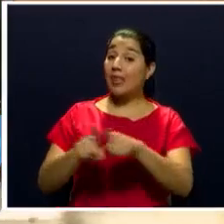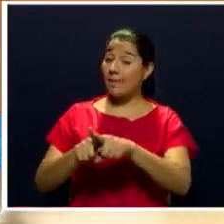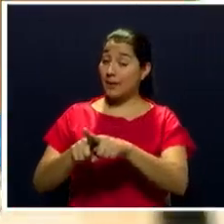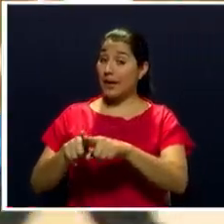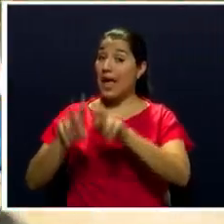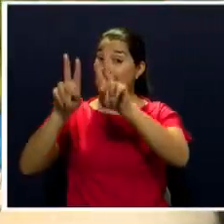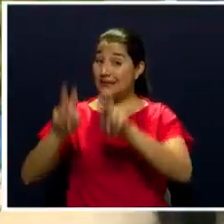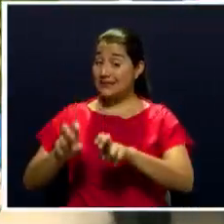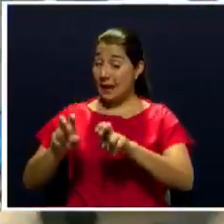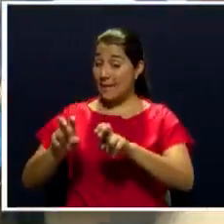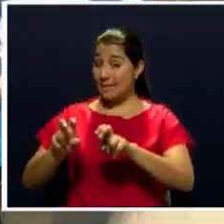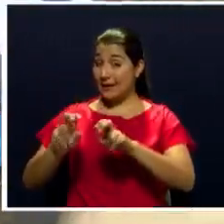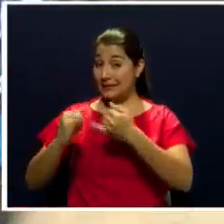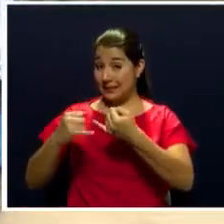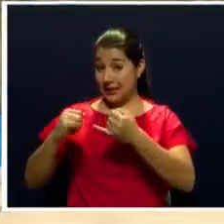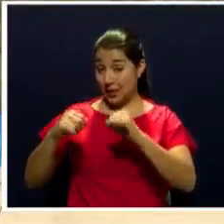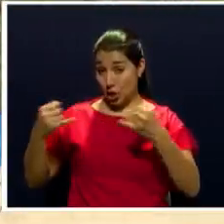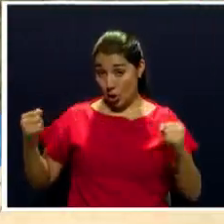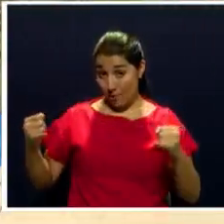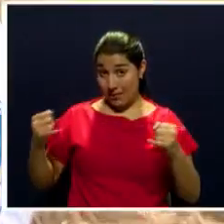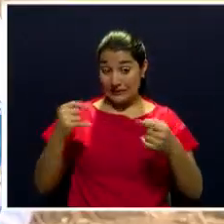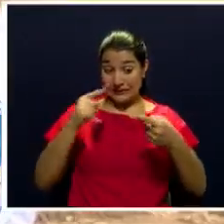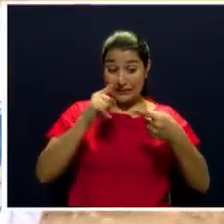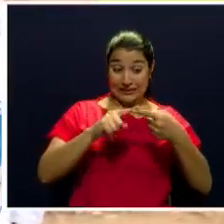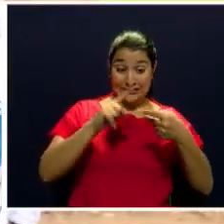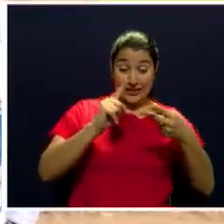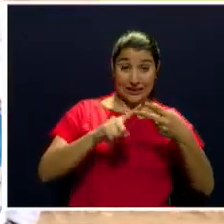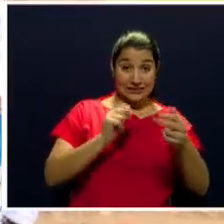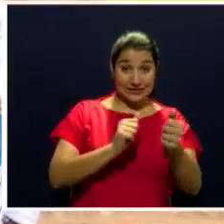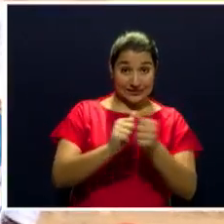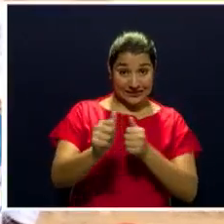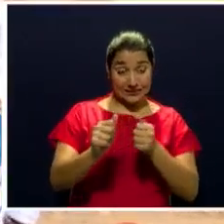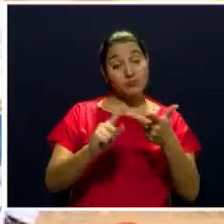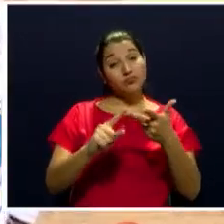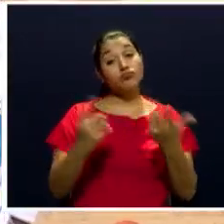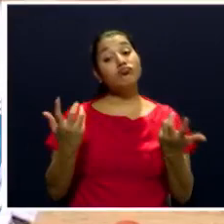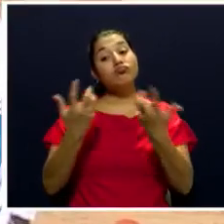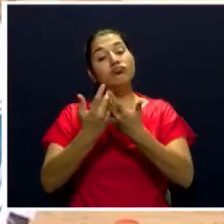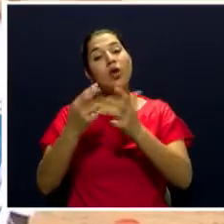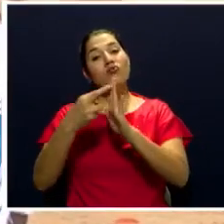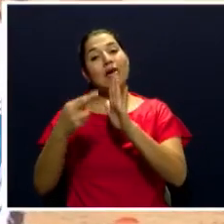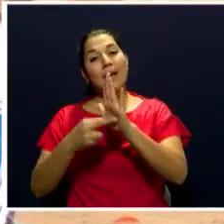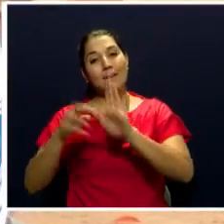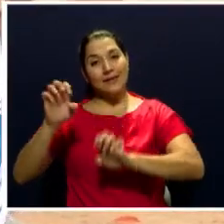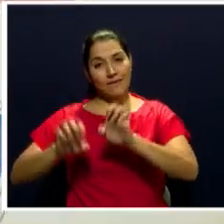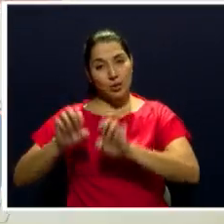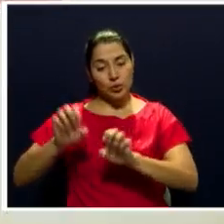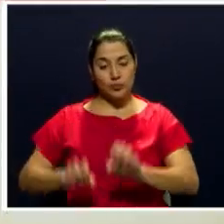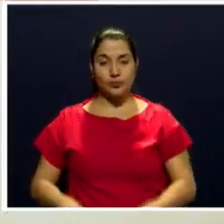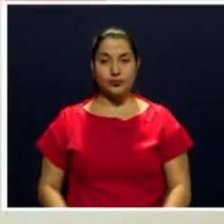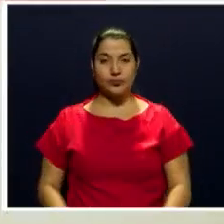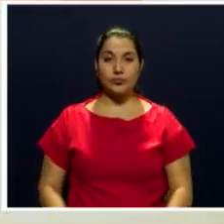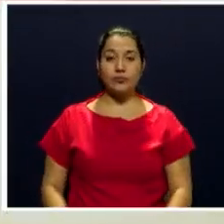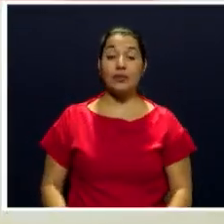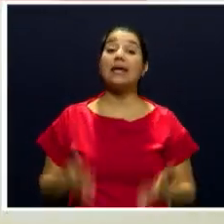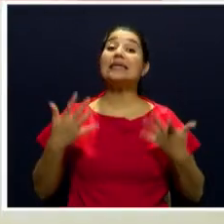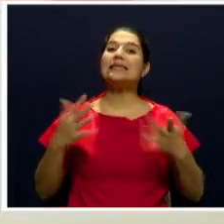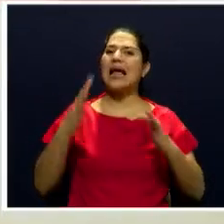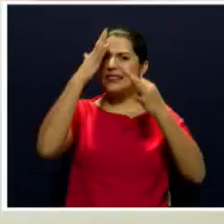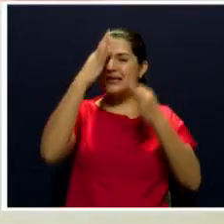correspondiente, y si logran contar con todas las disposiciones presentes en el reglamento de la evaluación de aprendizajes. Tomó la decisión